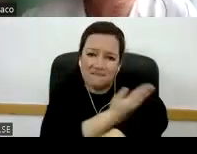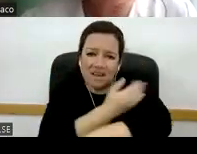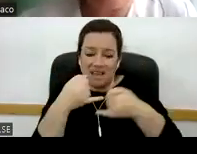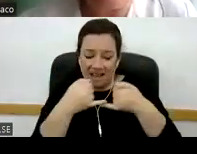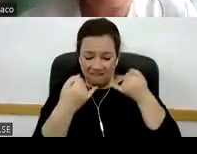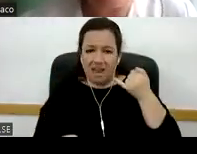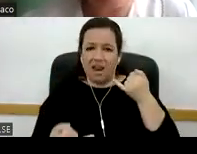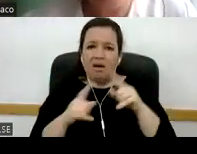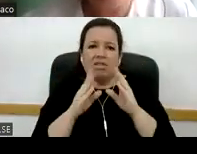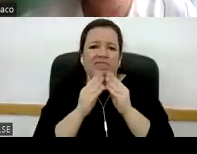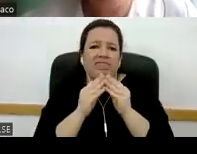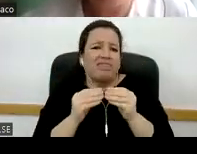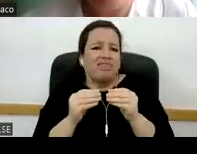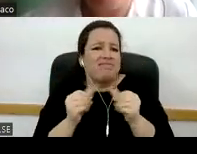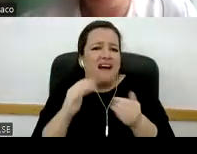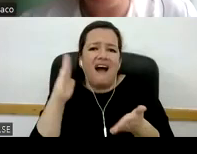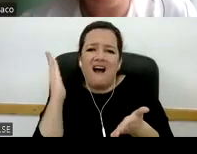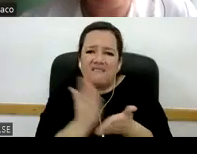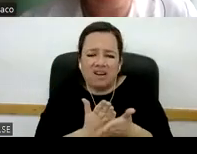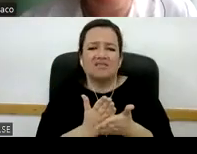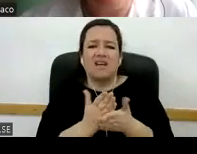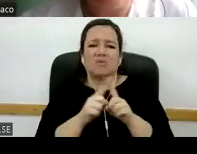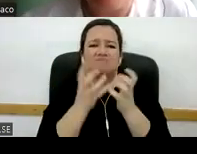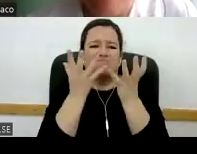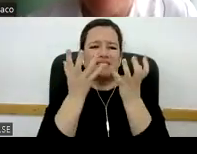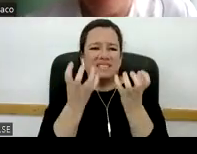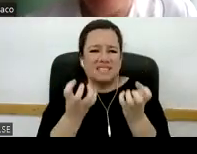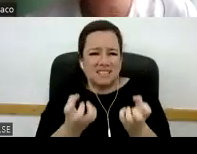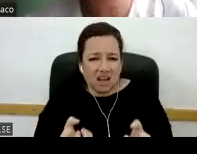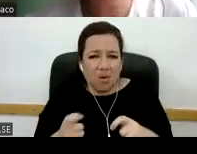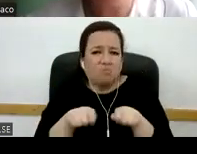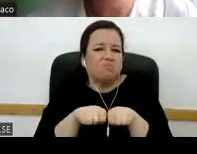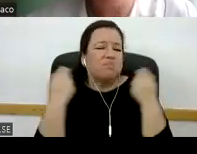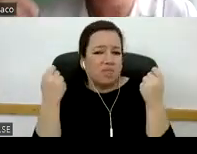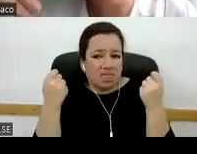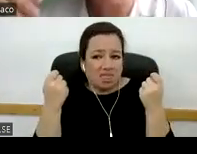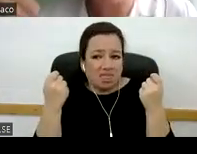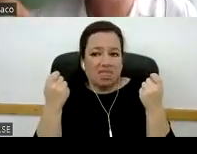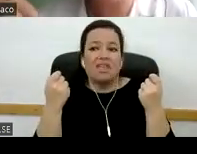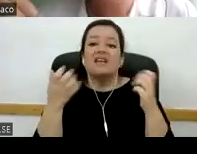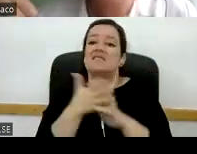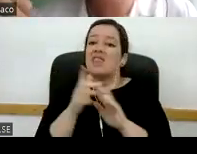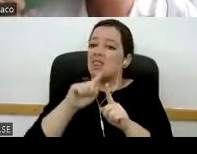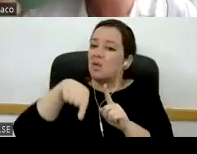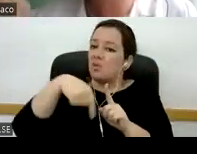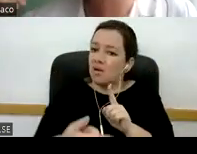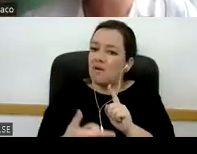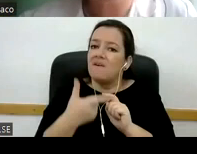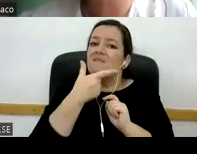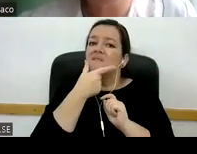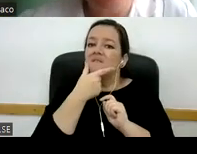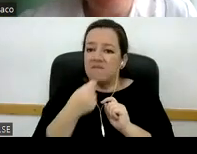vasos de las arterias y las venas acaban oxidándose con el alcohol y deteriorándose, y se genera incluso un